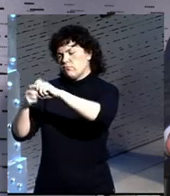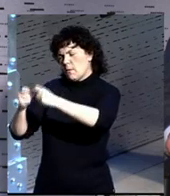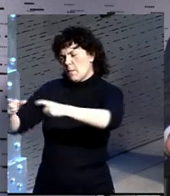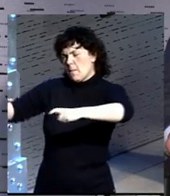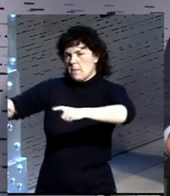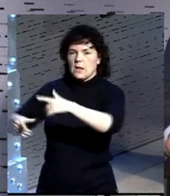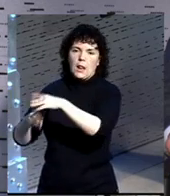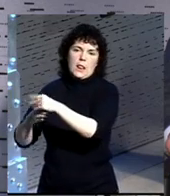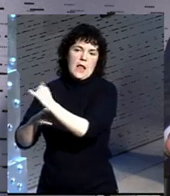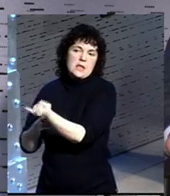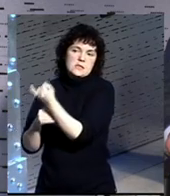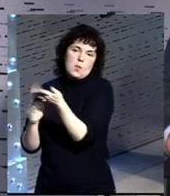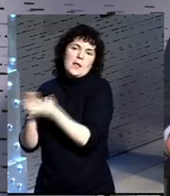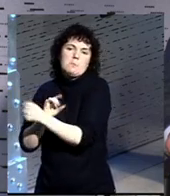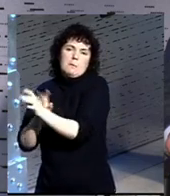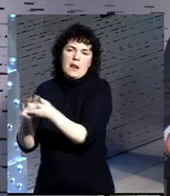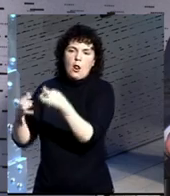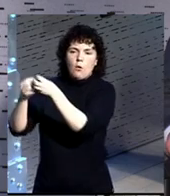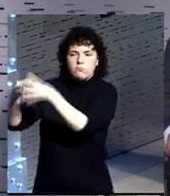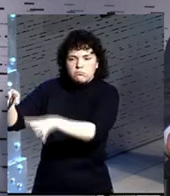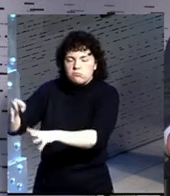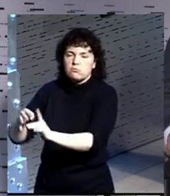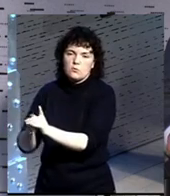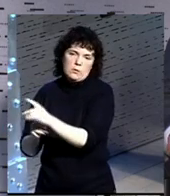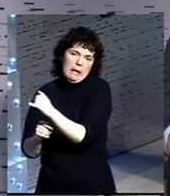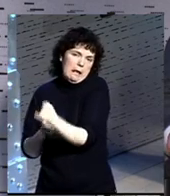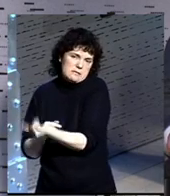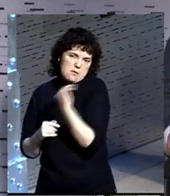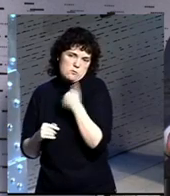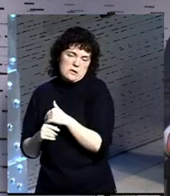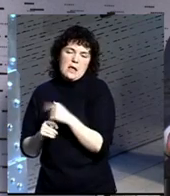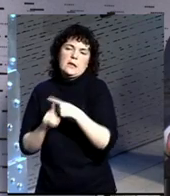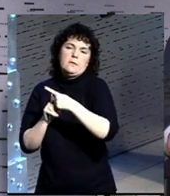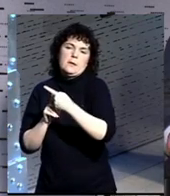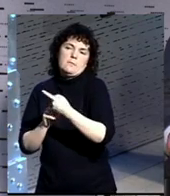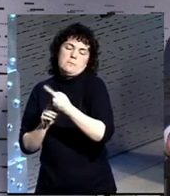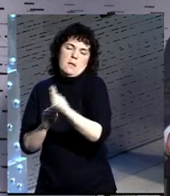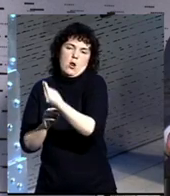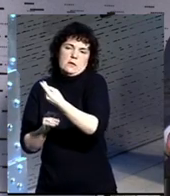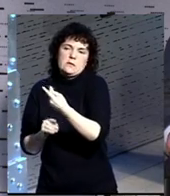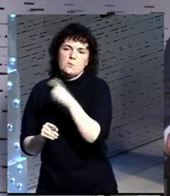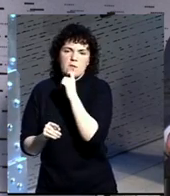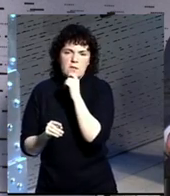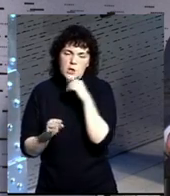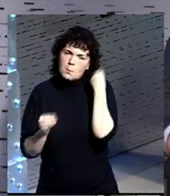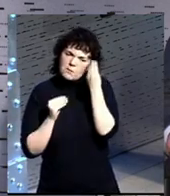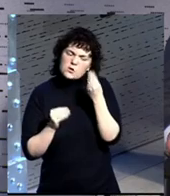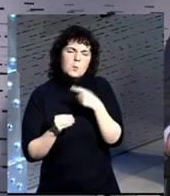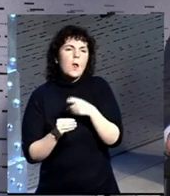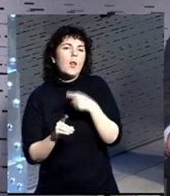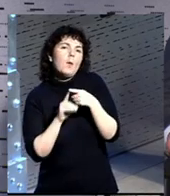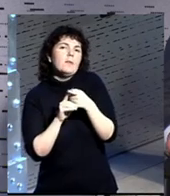por mucho que las segmentemos. Es difícil, yo creo, mejorar los ratios. Yo creo que el objetivo tiene que ser, oye, yo puedo utilizar